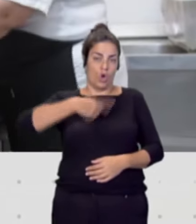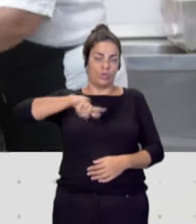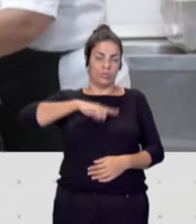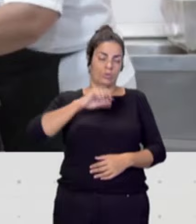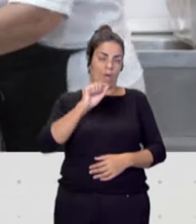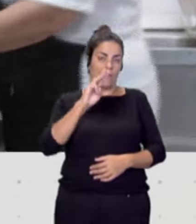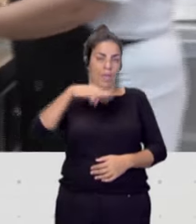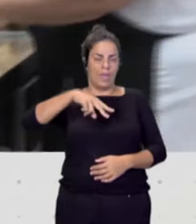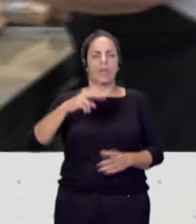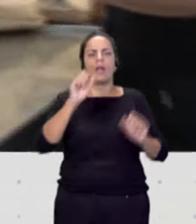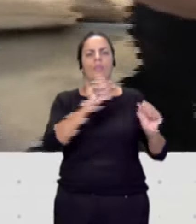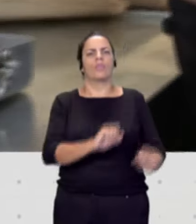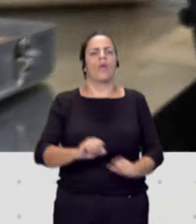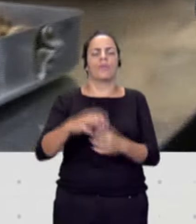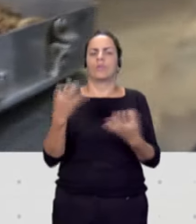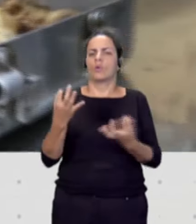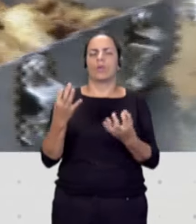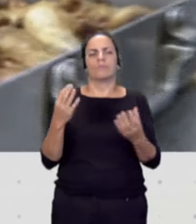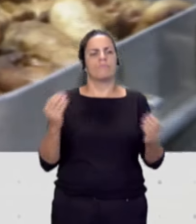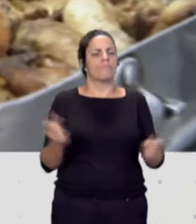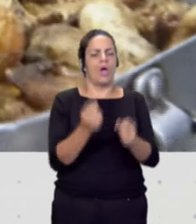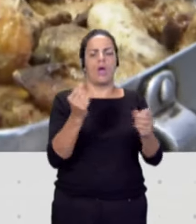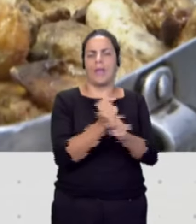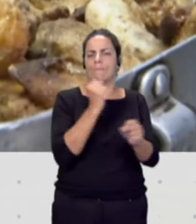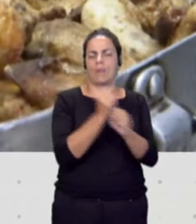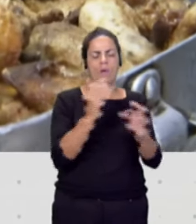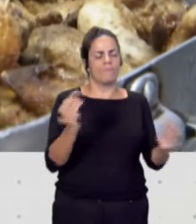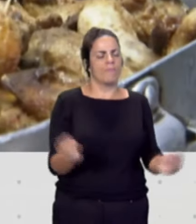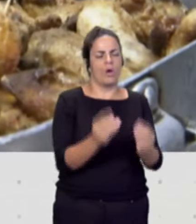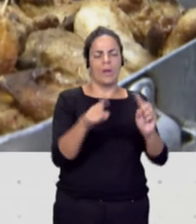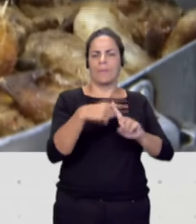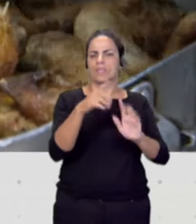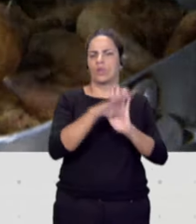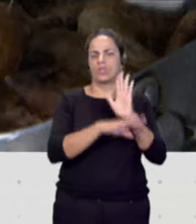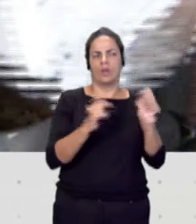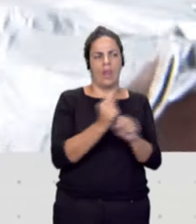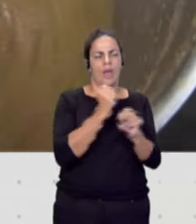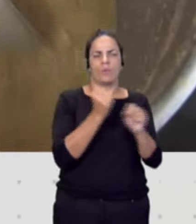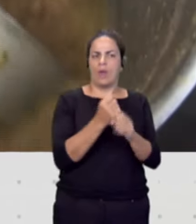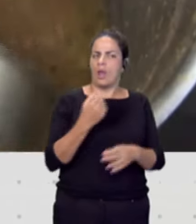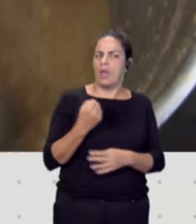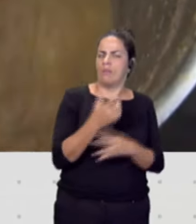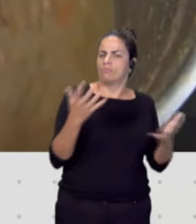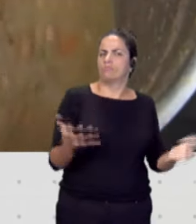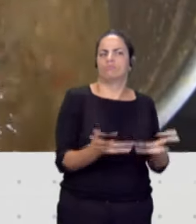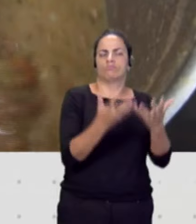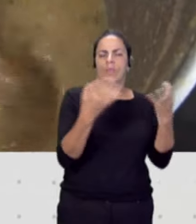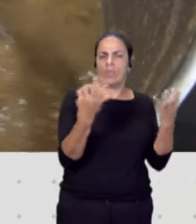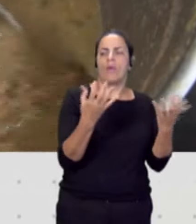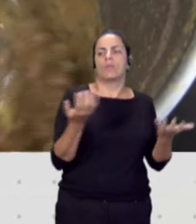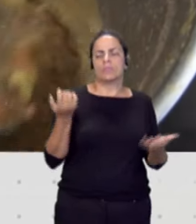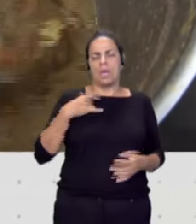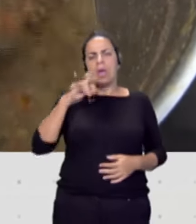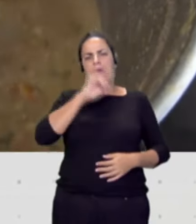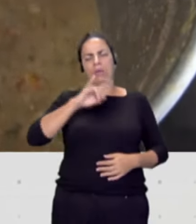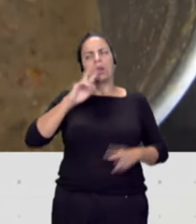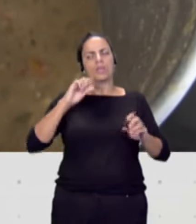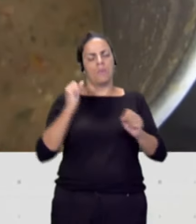necesario seguir apoyando la mejora del empleo y en las condiciones laborales. El empleo ha mejorado mucho en nuestra comunidad autónoma,